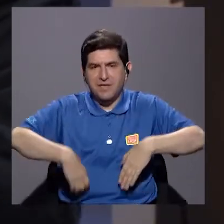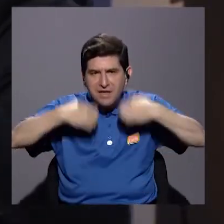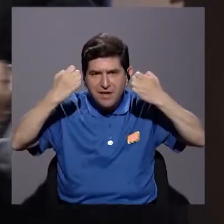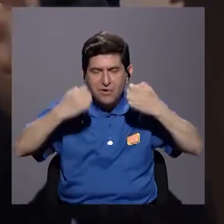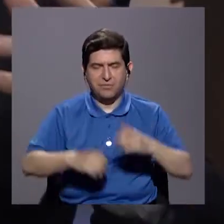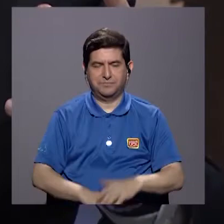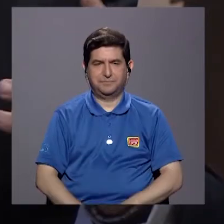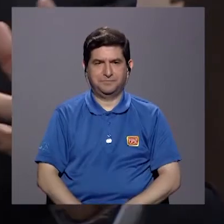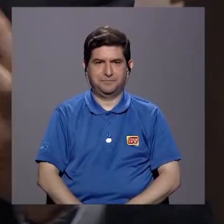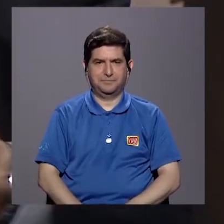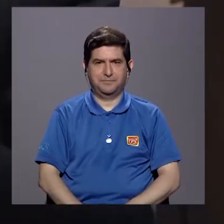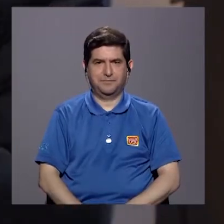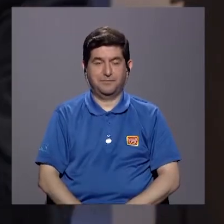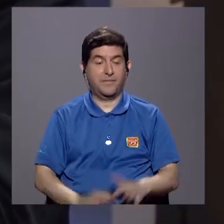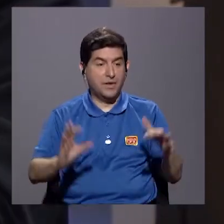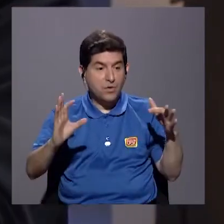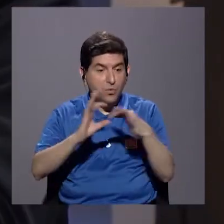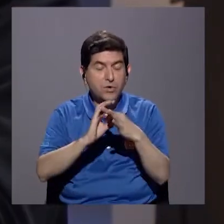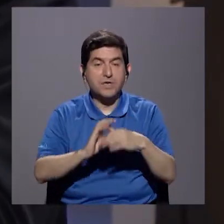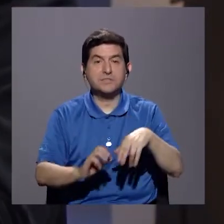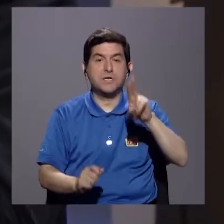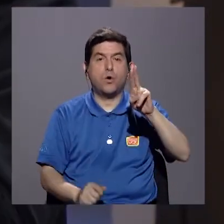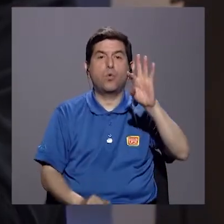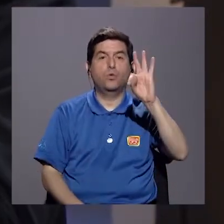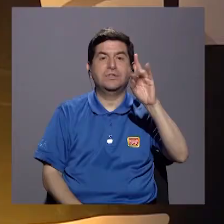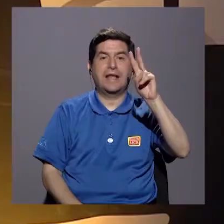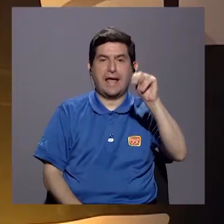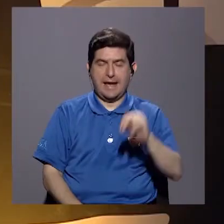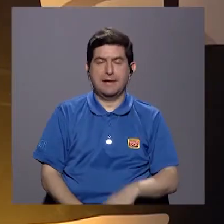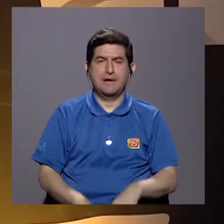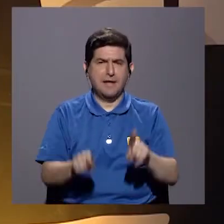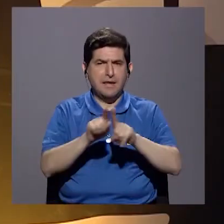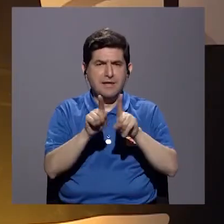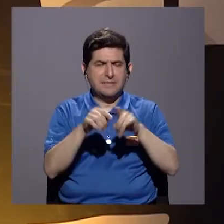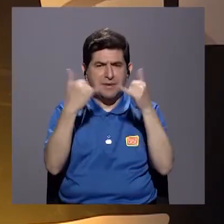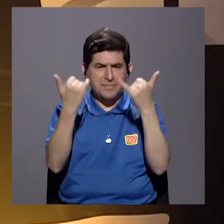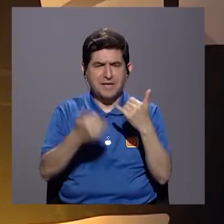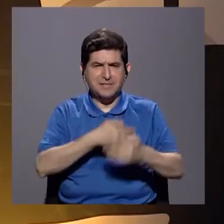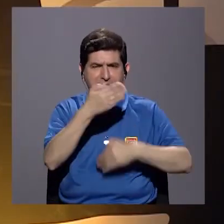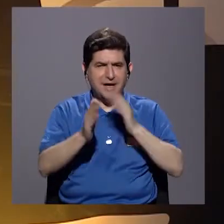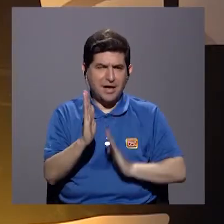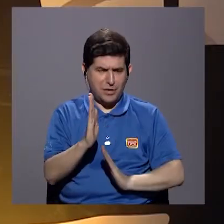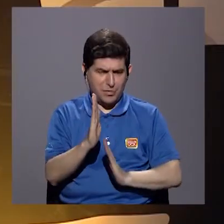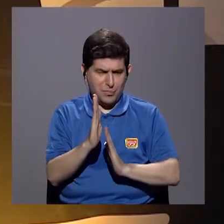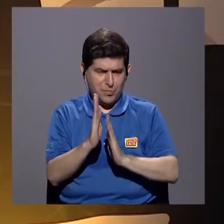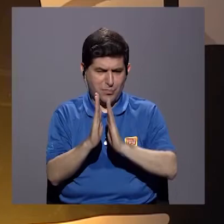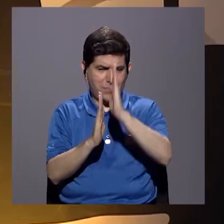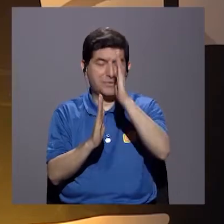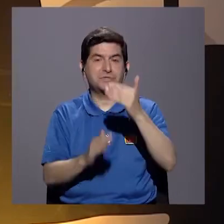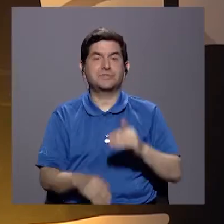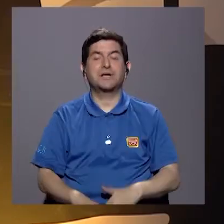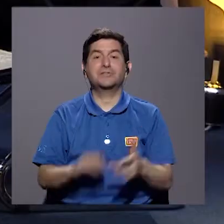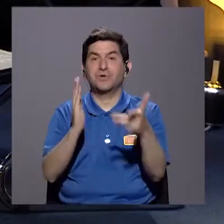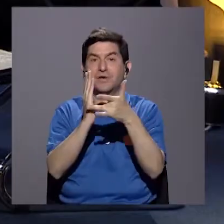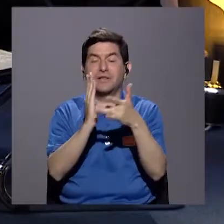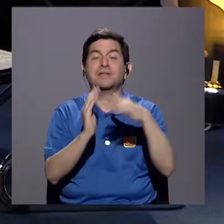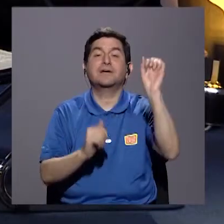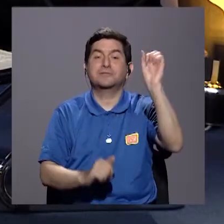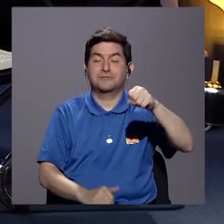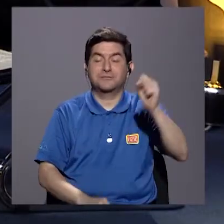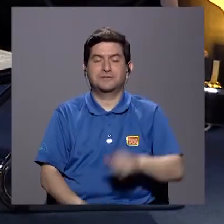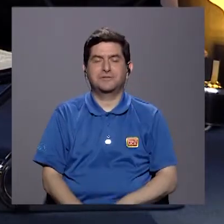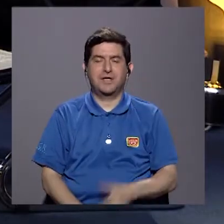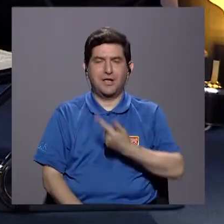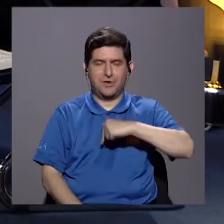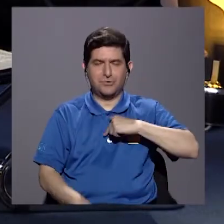decir, ahora que se nos unió la UTN. Y la carrera espacial técnica, también, que ya está desarrollando el tecnológico. Pusimos en